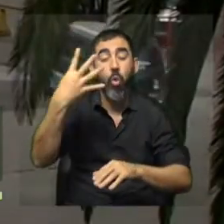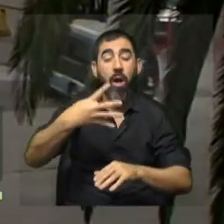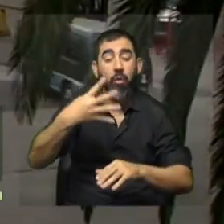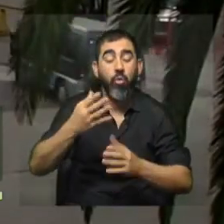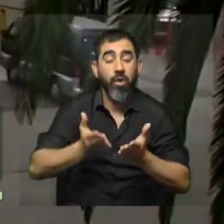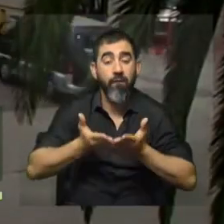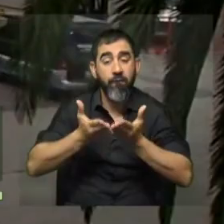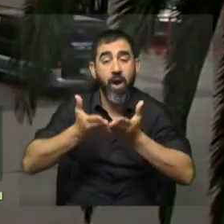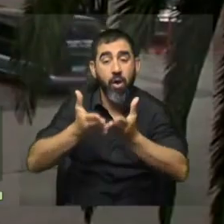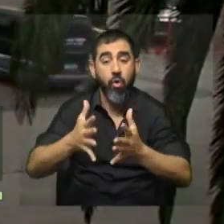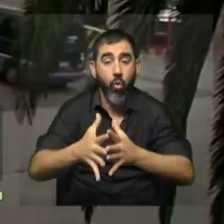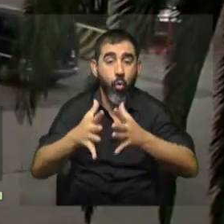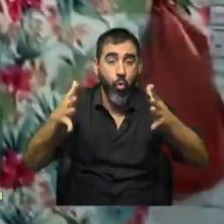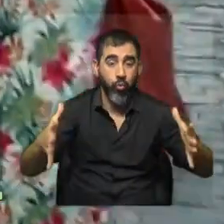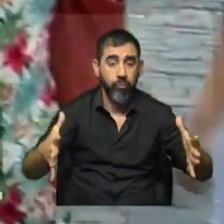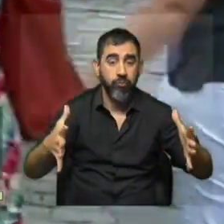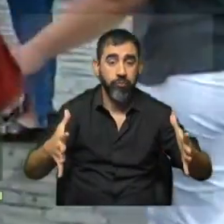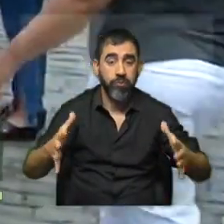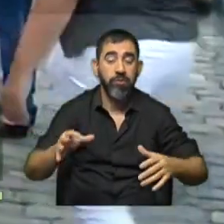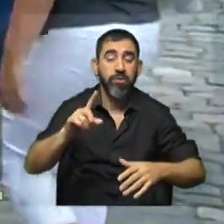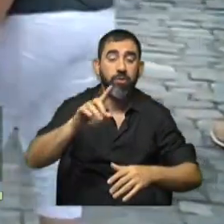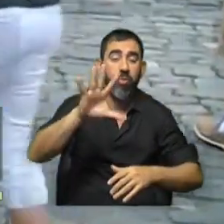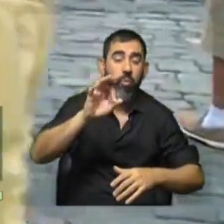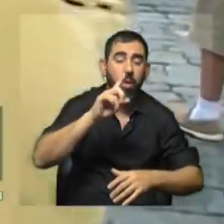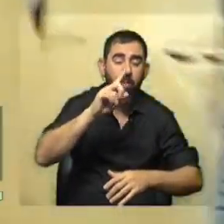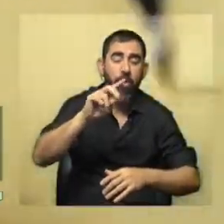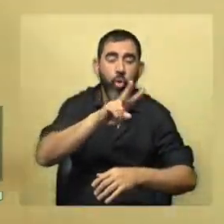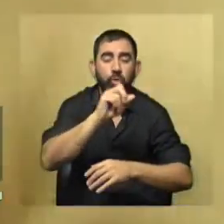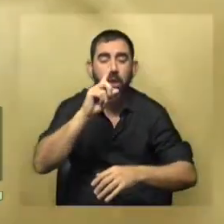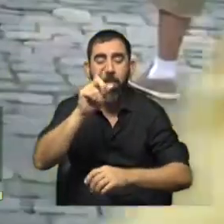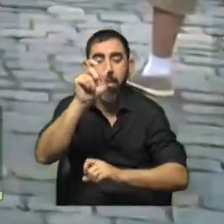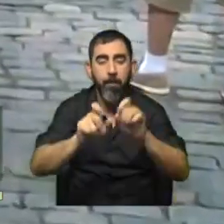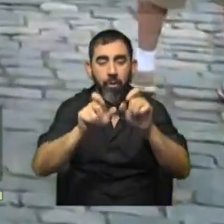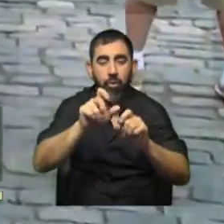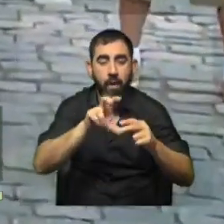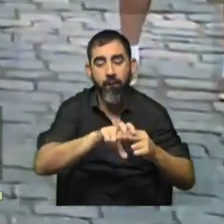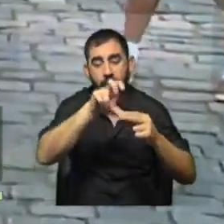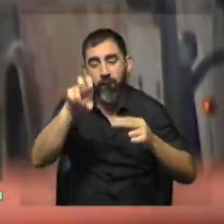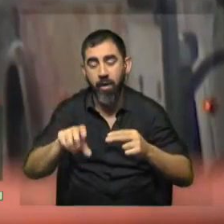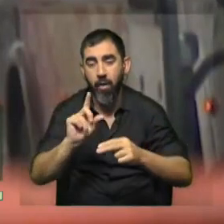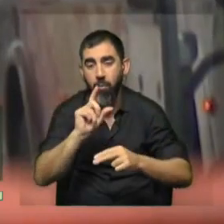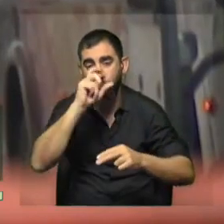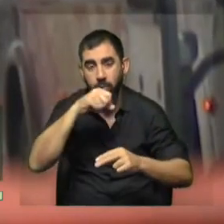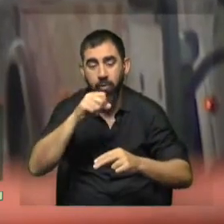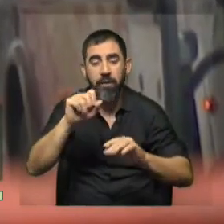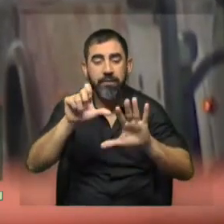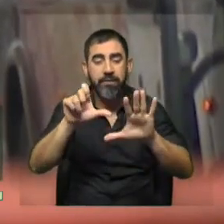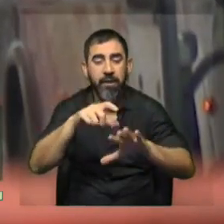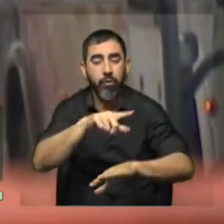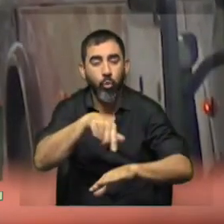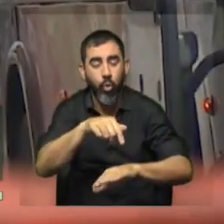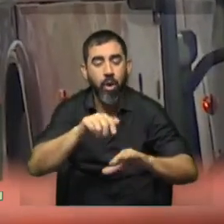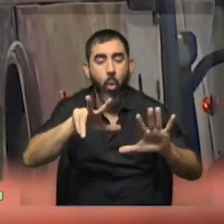cruceros. Significa en el entorno de entre 150.000 y 200.000 personas que bajan a Montevideo y bajan 6 horas, 8